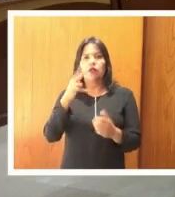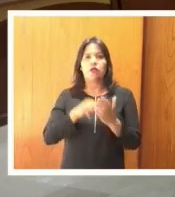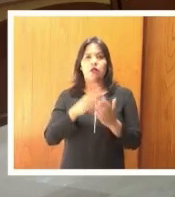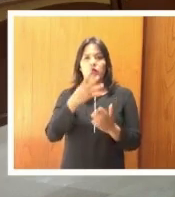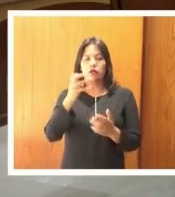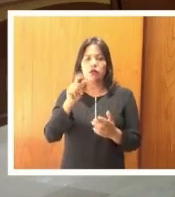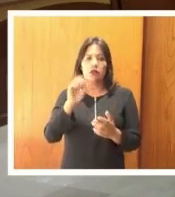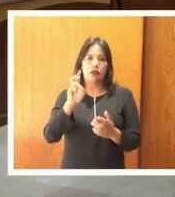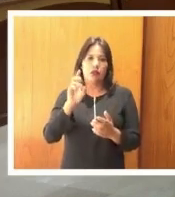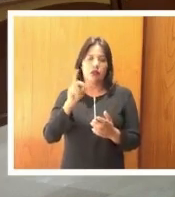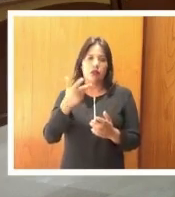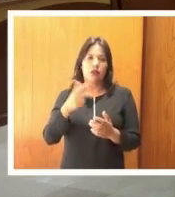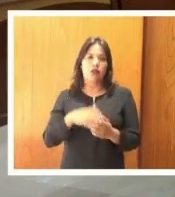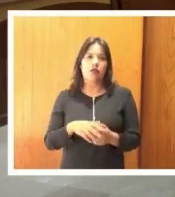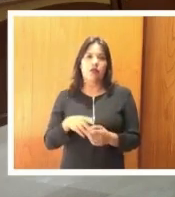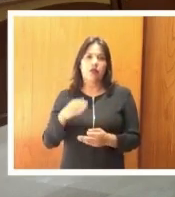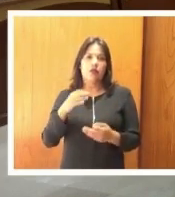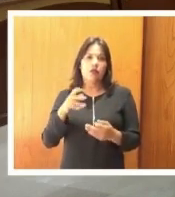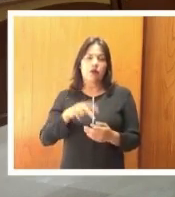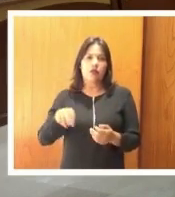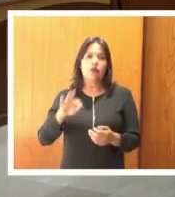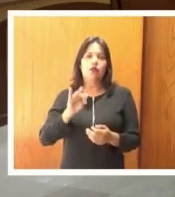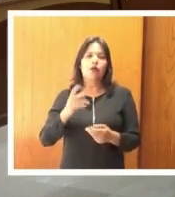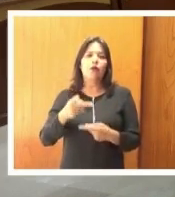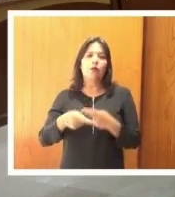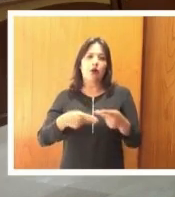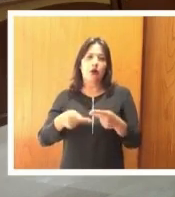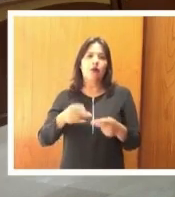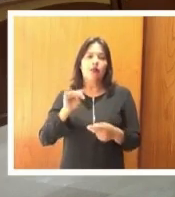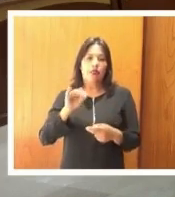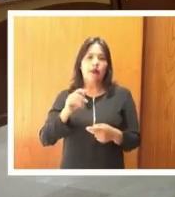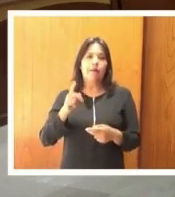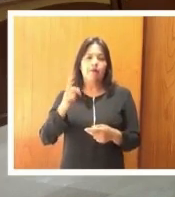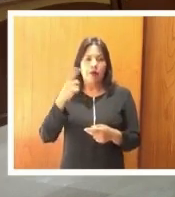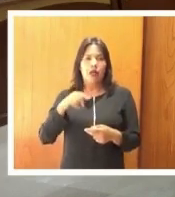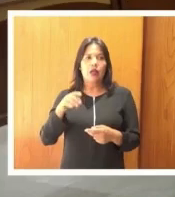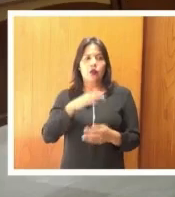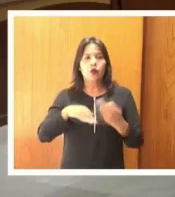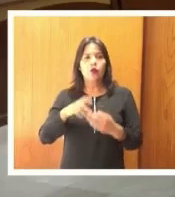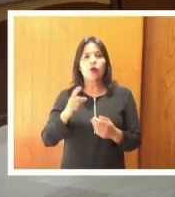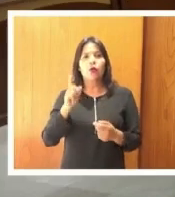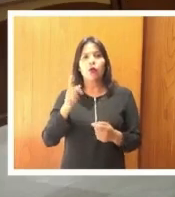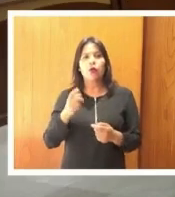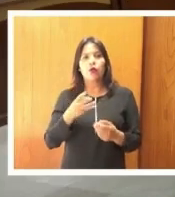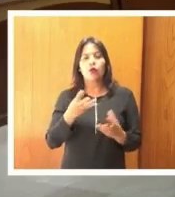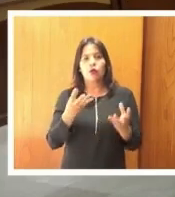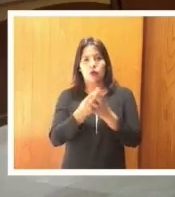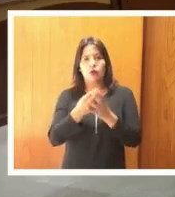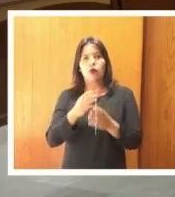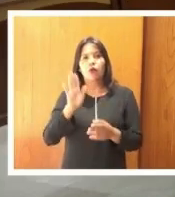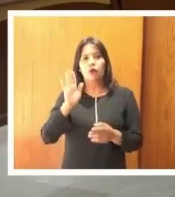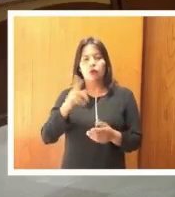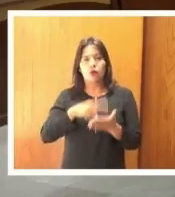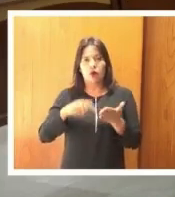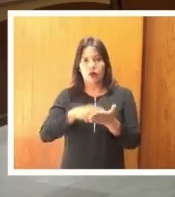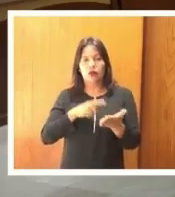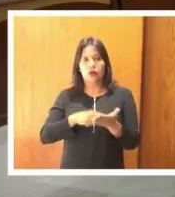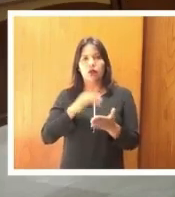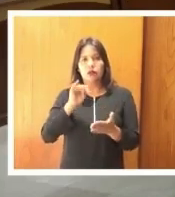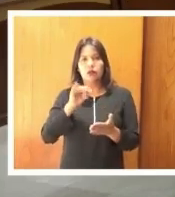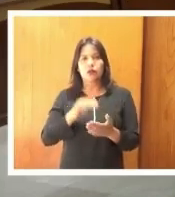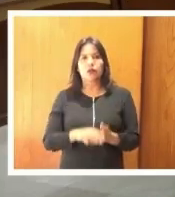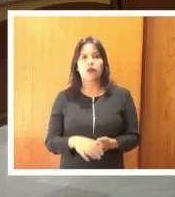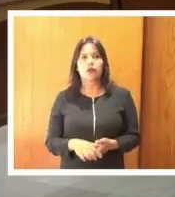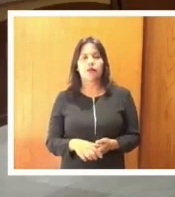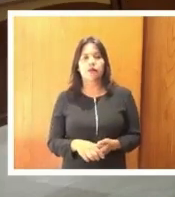2.435. Por lo que hace al resto de los proyectos de resolución aprobados por unanimidad de votos, y respecto a las opiniones particulares y votos particulares